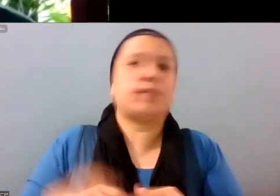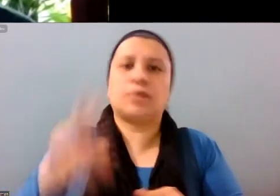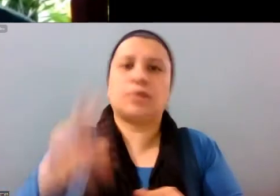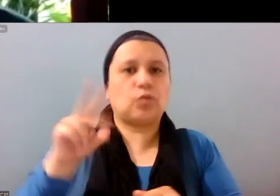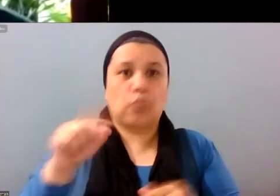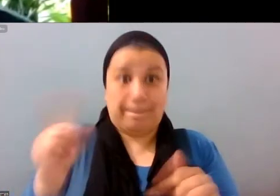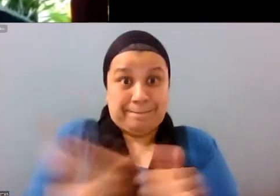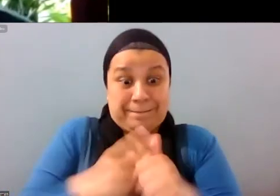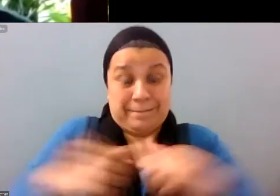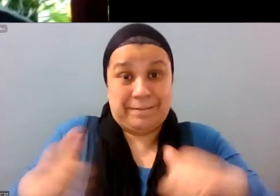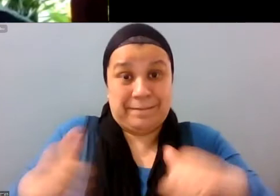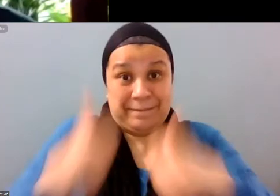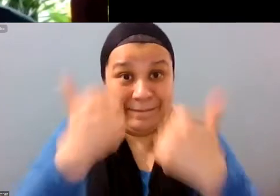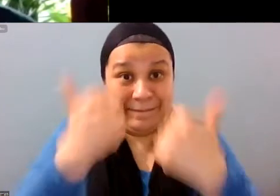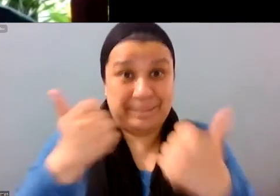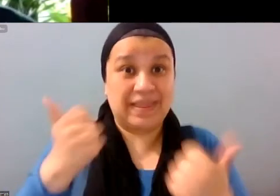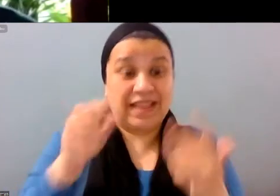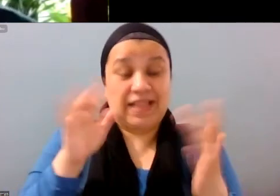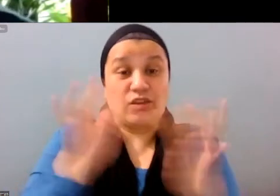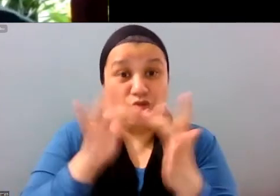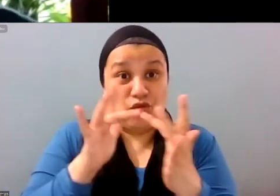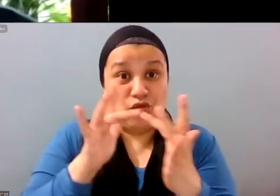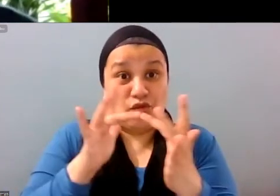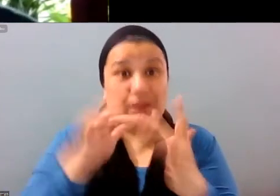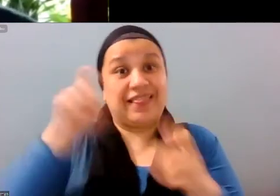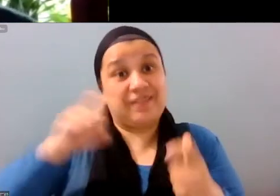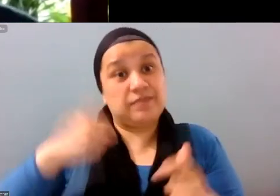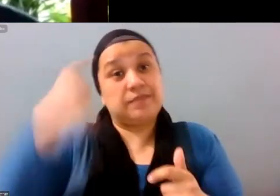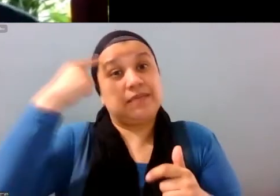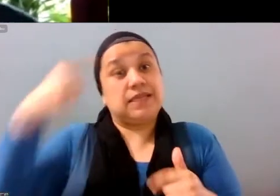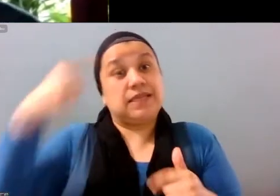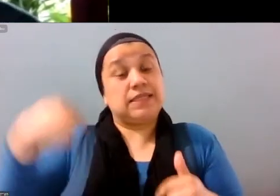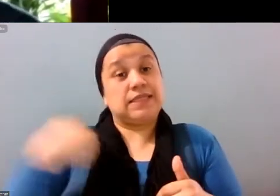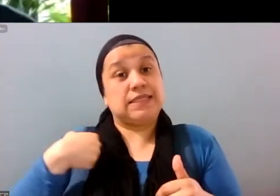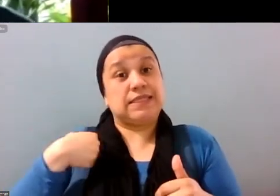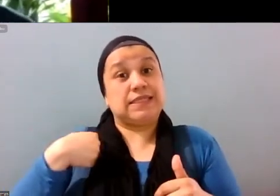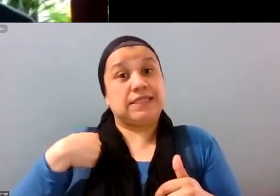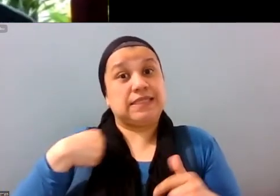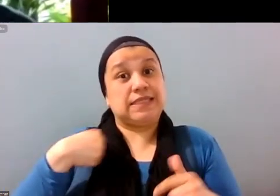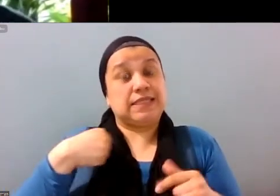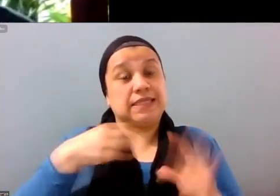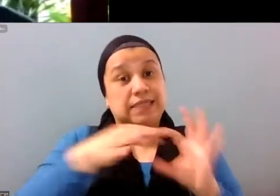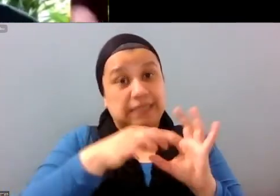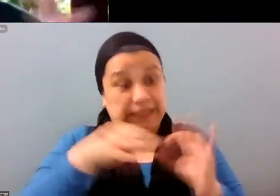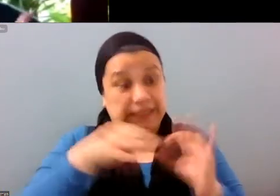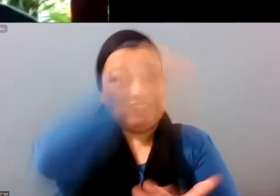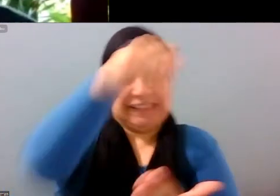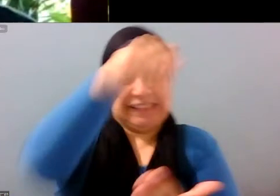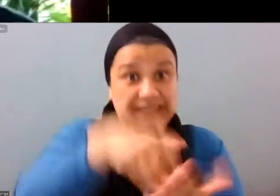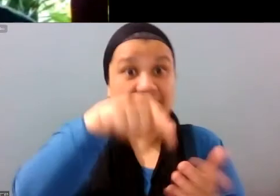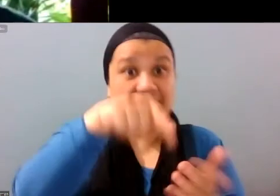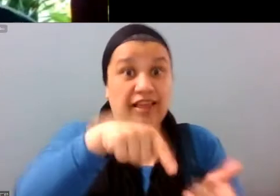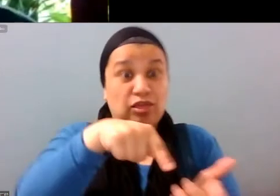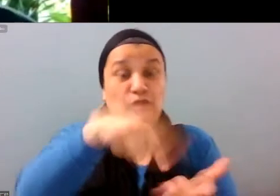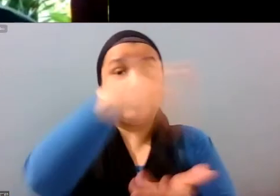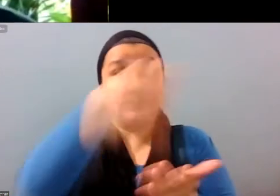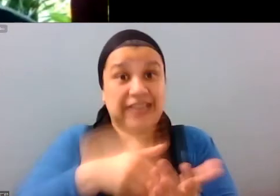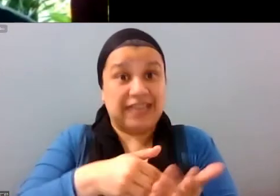de lo que es conectividad deberíamos pensar en redes en tener centros que faciliten y en alianzas